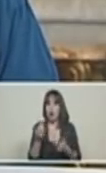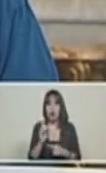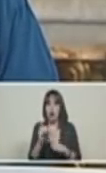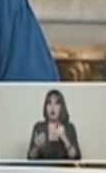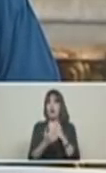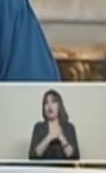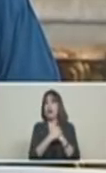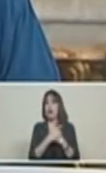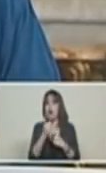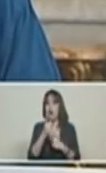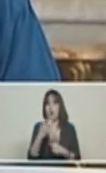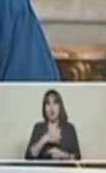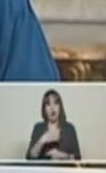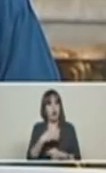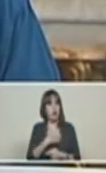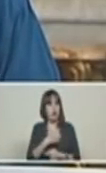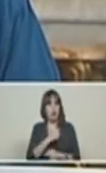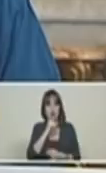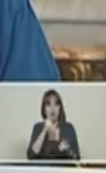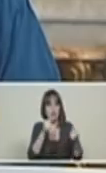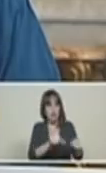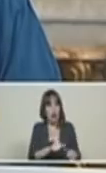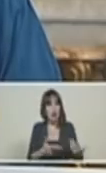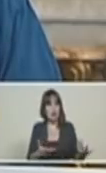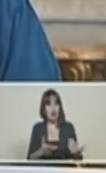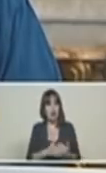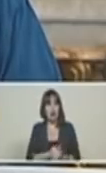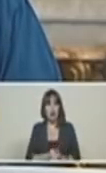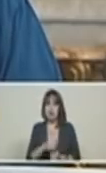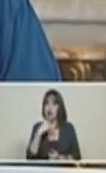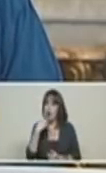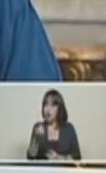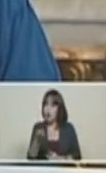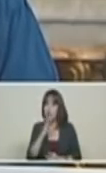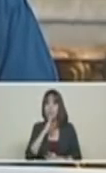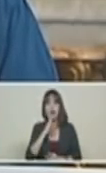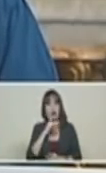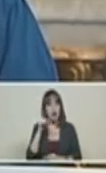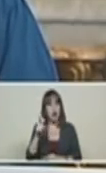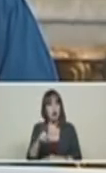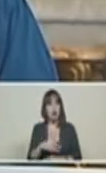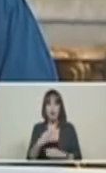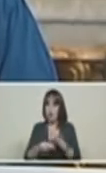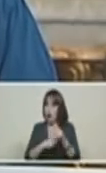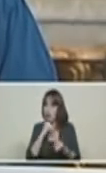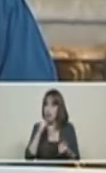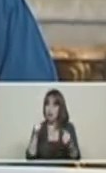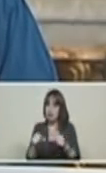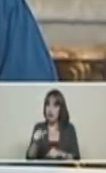No es una maldad, se lo digo a los banqueros, no es una maldad. ¿Ah?